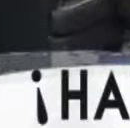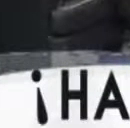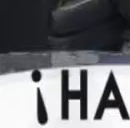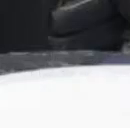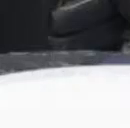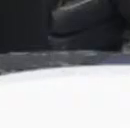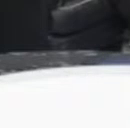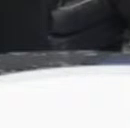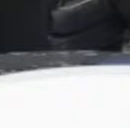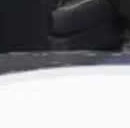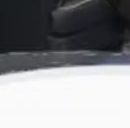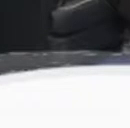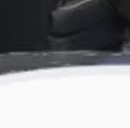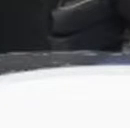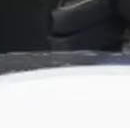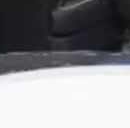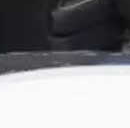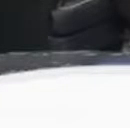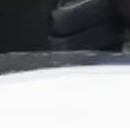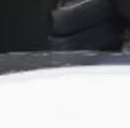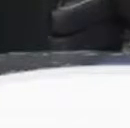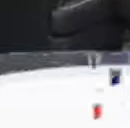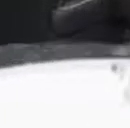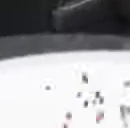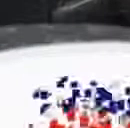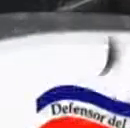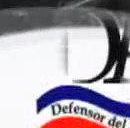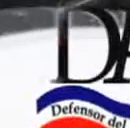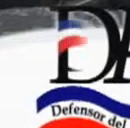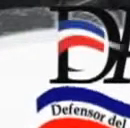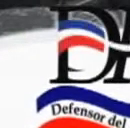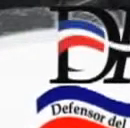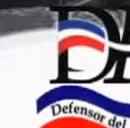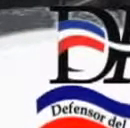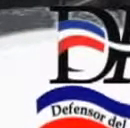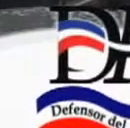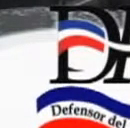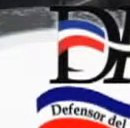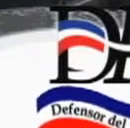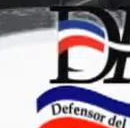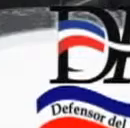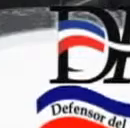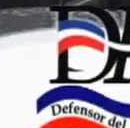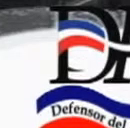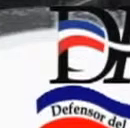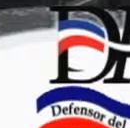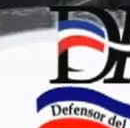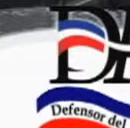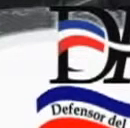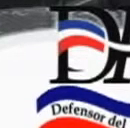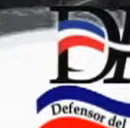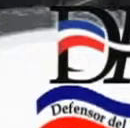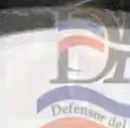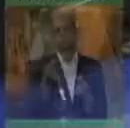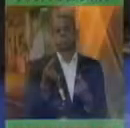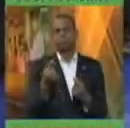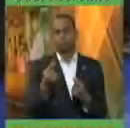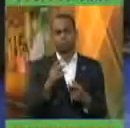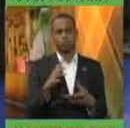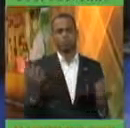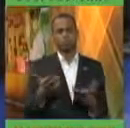de toda la ayuda técnica que llega con nariz debe tener hay un